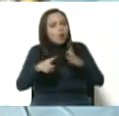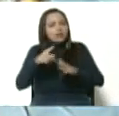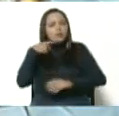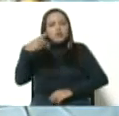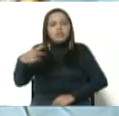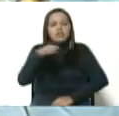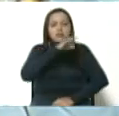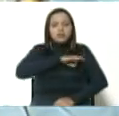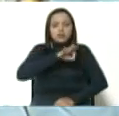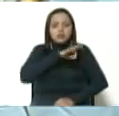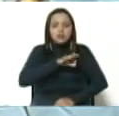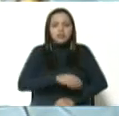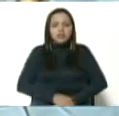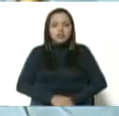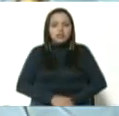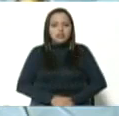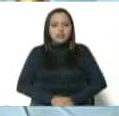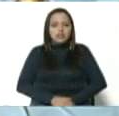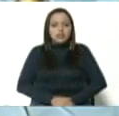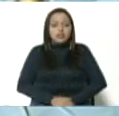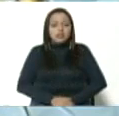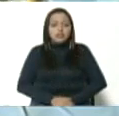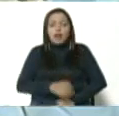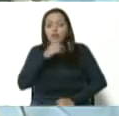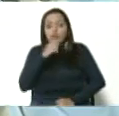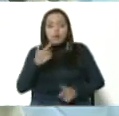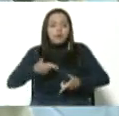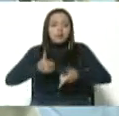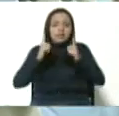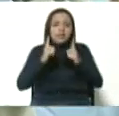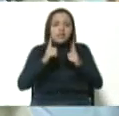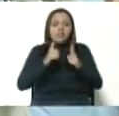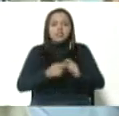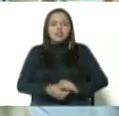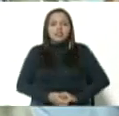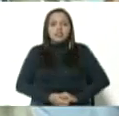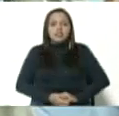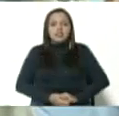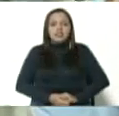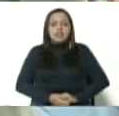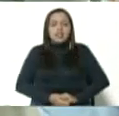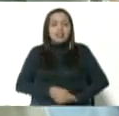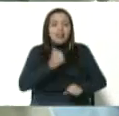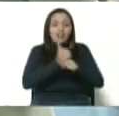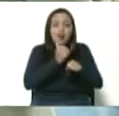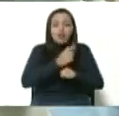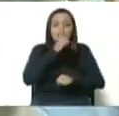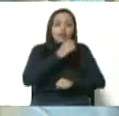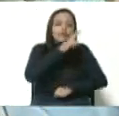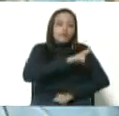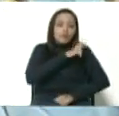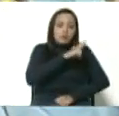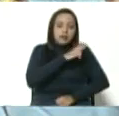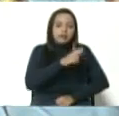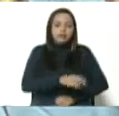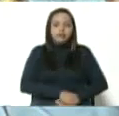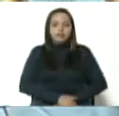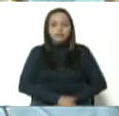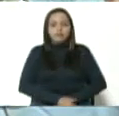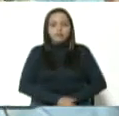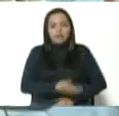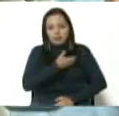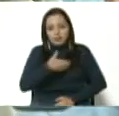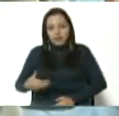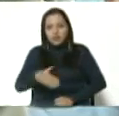sociales, impidiendo la informalización de los empleos de la economía formal. En este caso, ciudadano presidente y